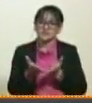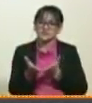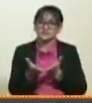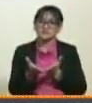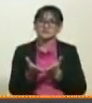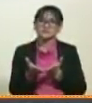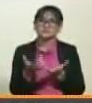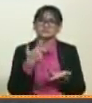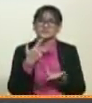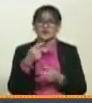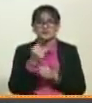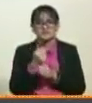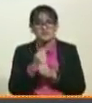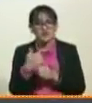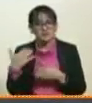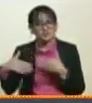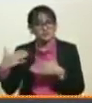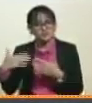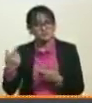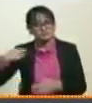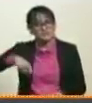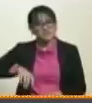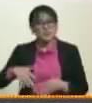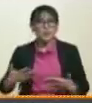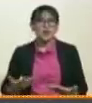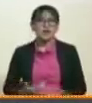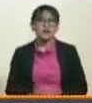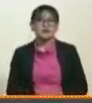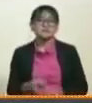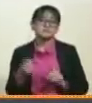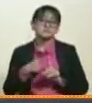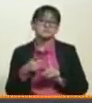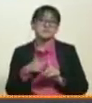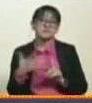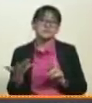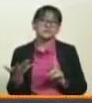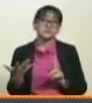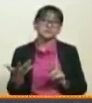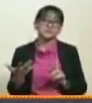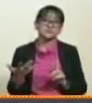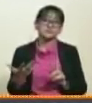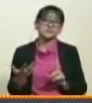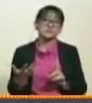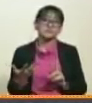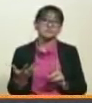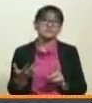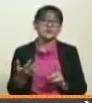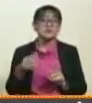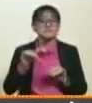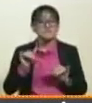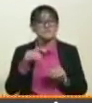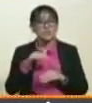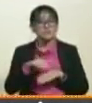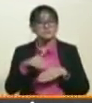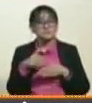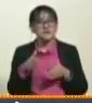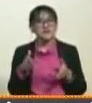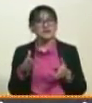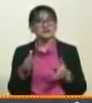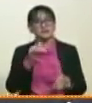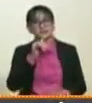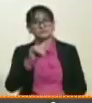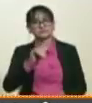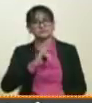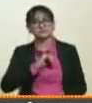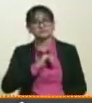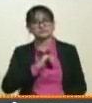comenta gobernador que trabajo se viene haciendo y cuál es la inversión resaltar lo que el camarada ministro general motta